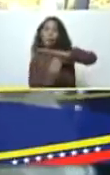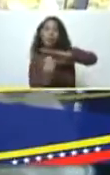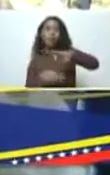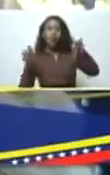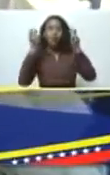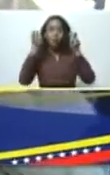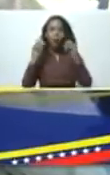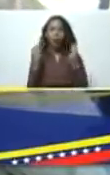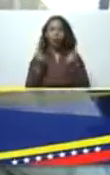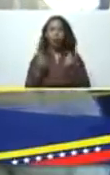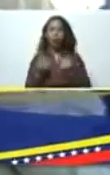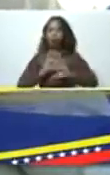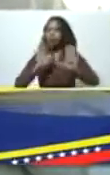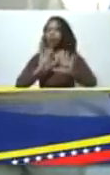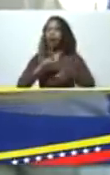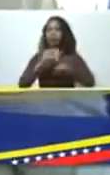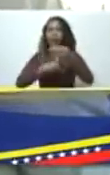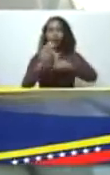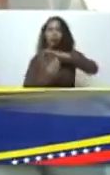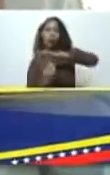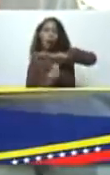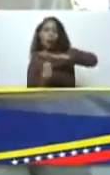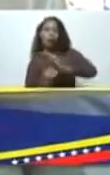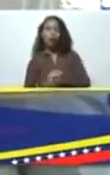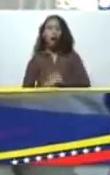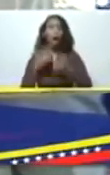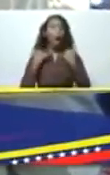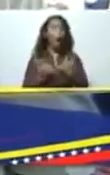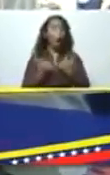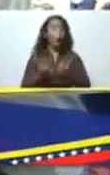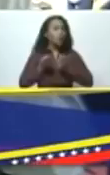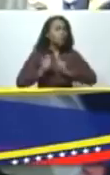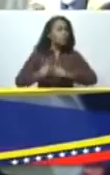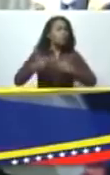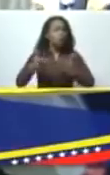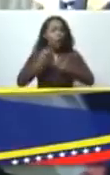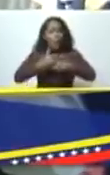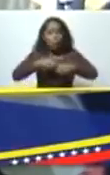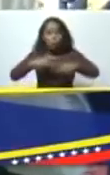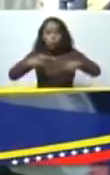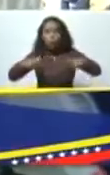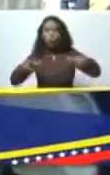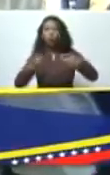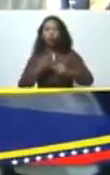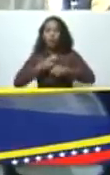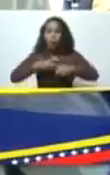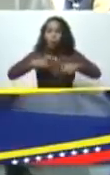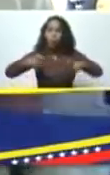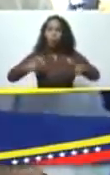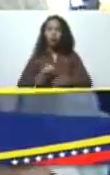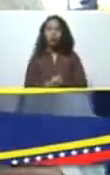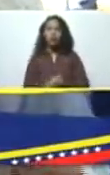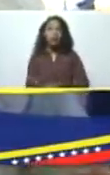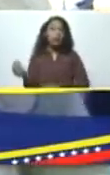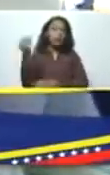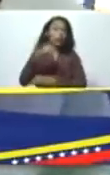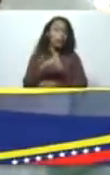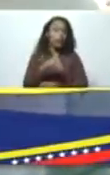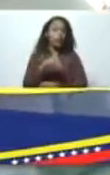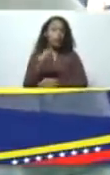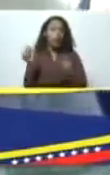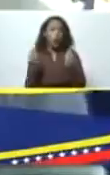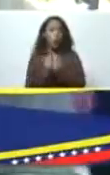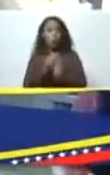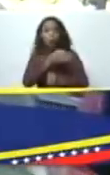nueva economía, ya están echadas las bases. Ahora se trata de crecer, crecer. Y además crecer con